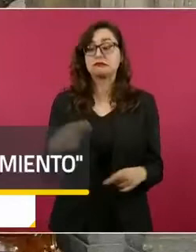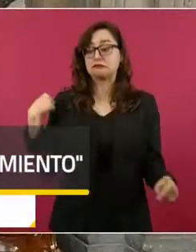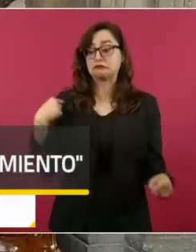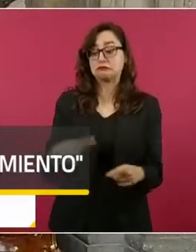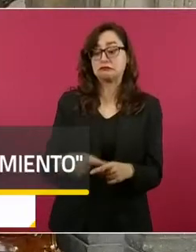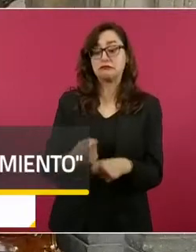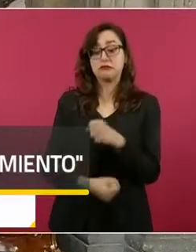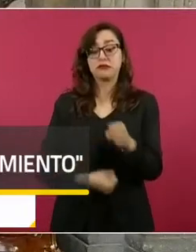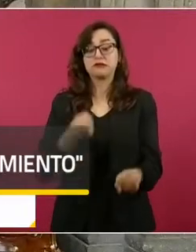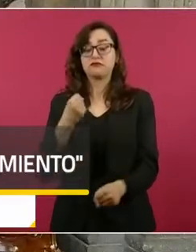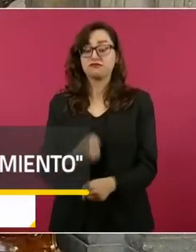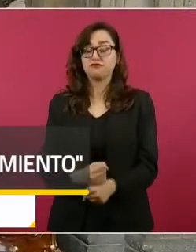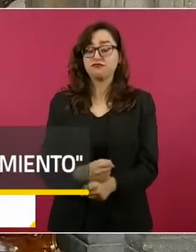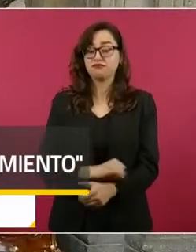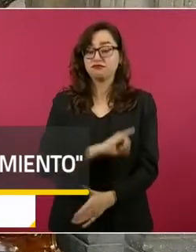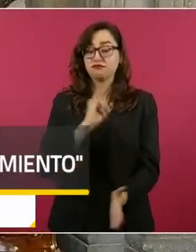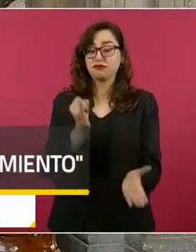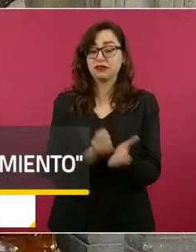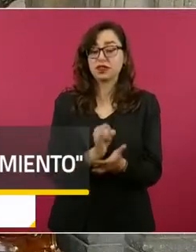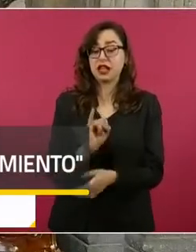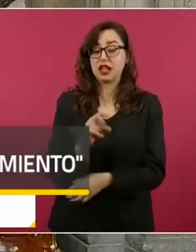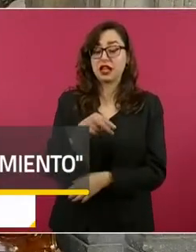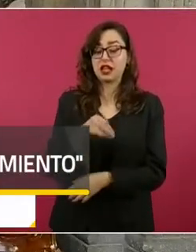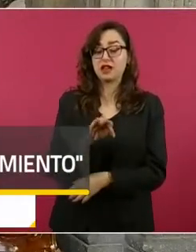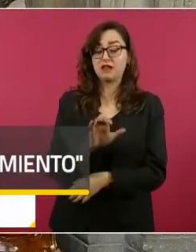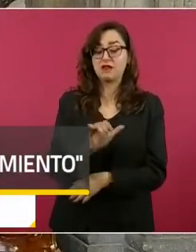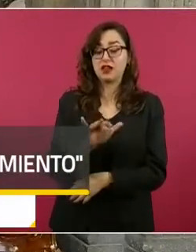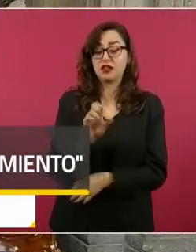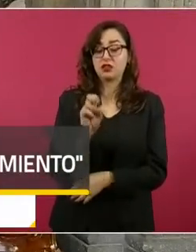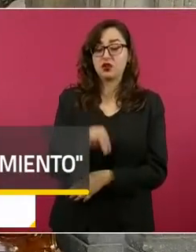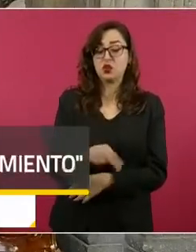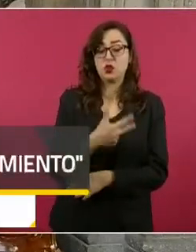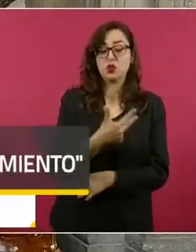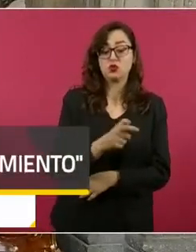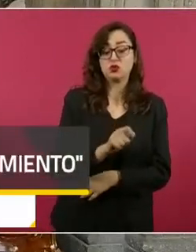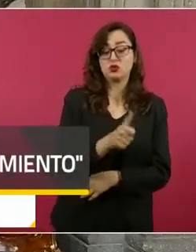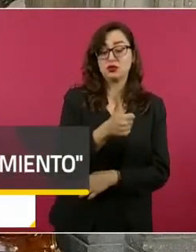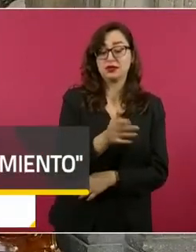8.2%, y del subsidio a las gasolinas y el diésel,